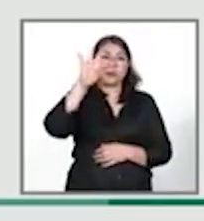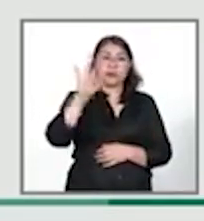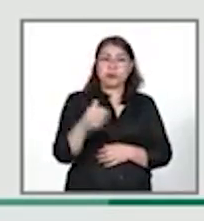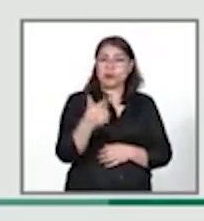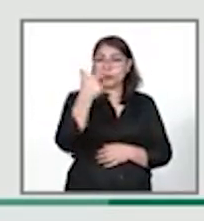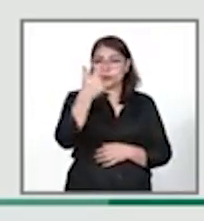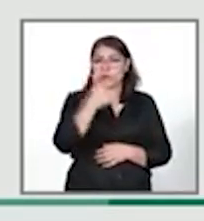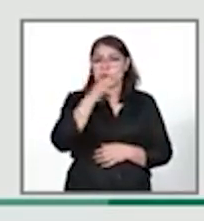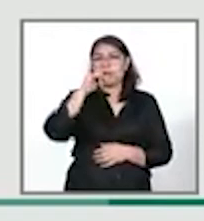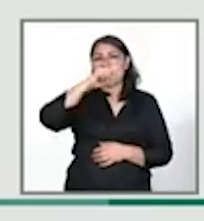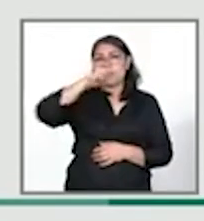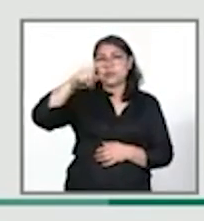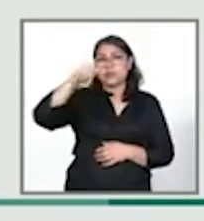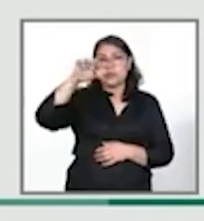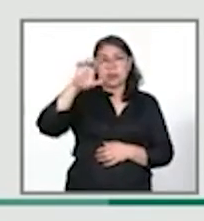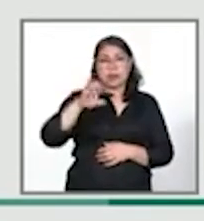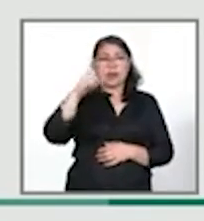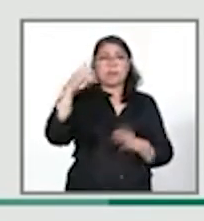3.447, el ISSSTE